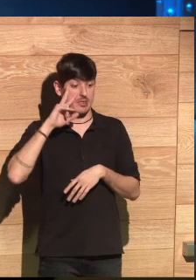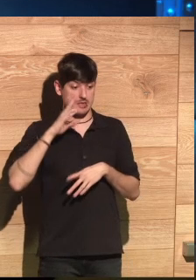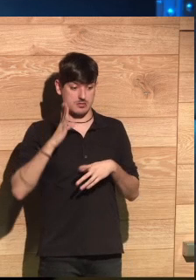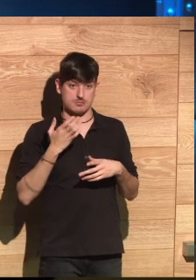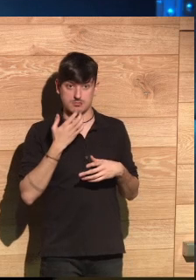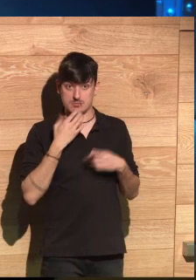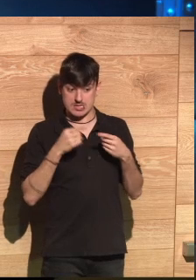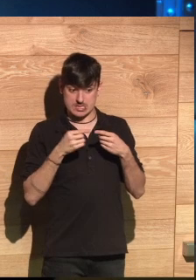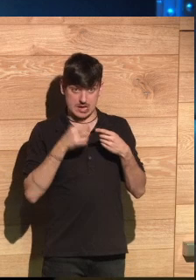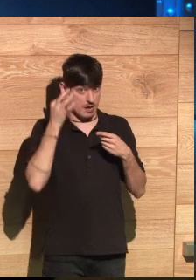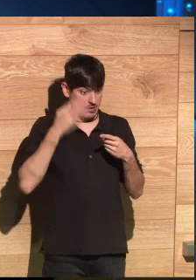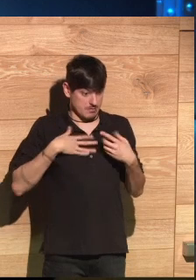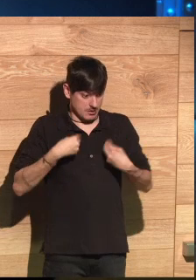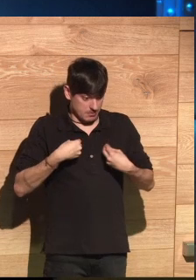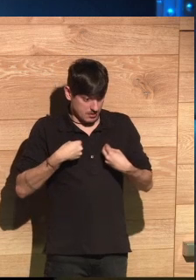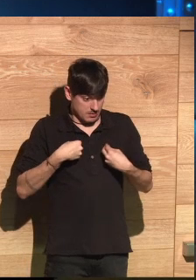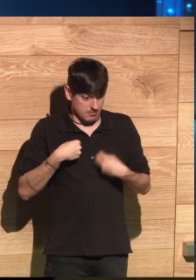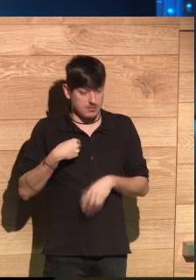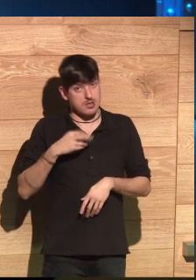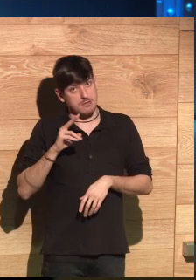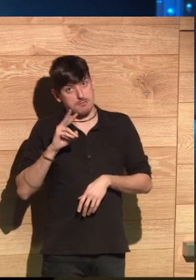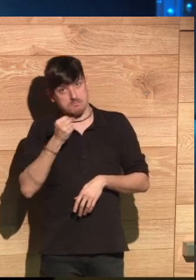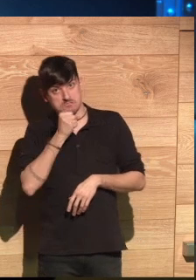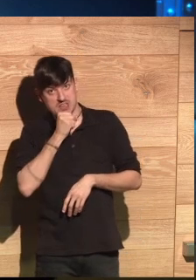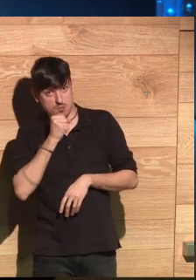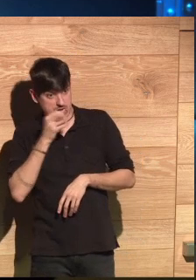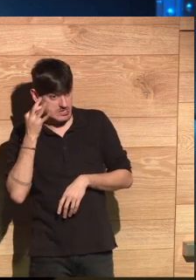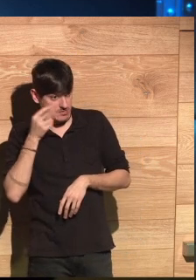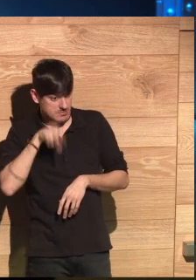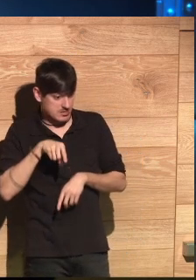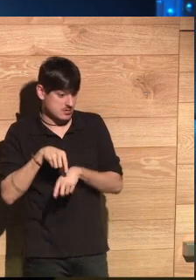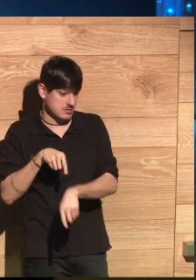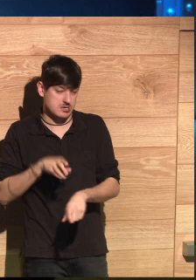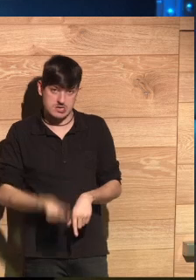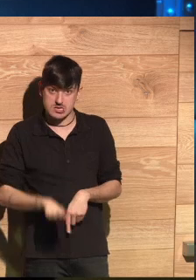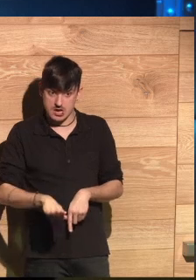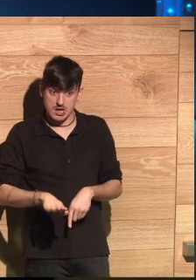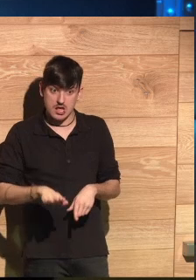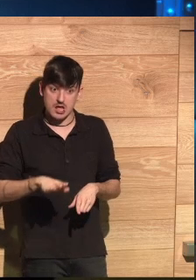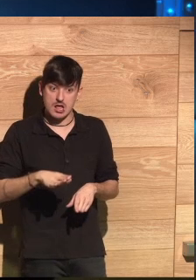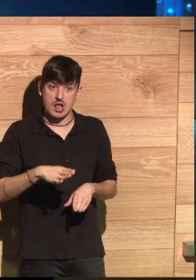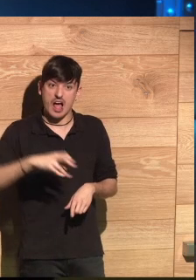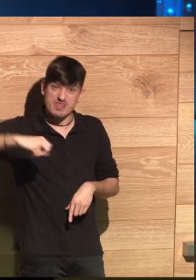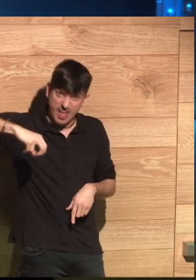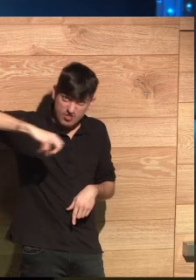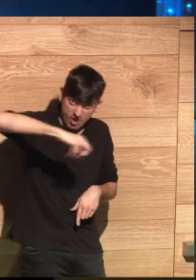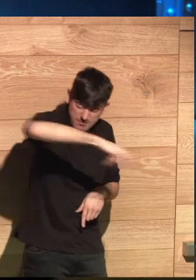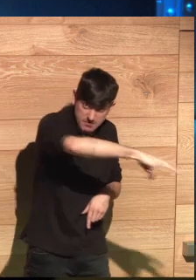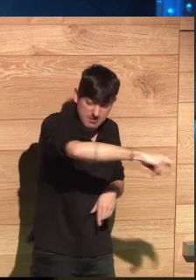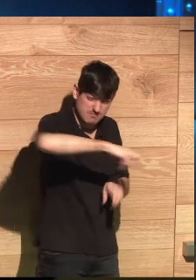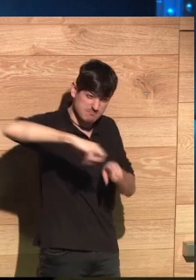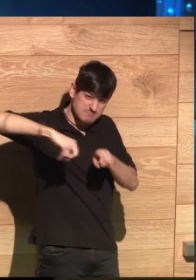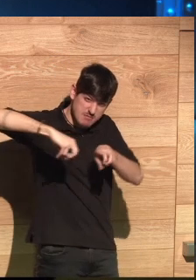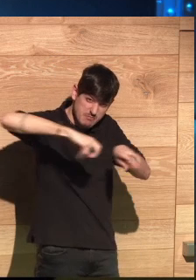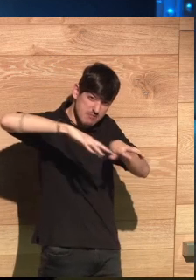tía y mi bisabuela. Una era una niña, la otra era una anciana, e hicieron a pie eso. Es decir, una persona con la que yo he hablado